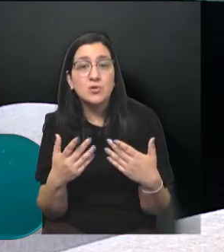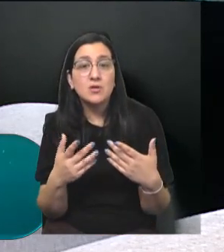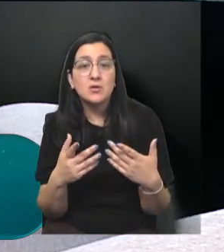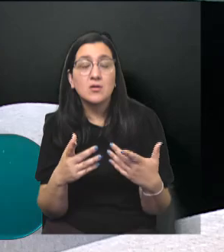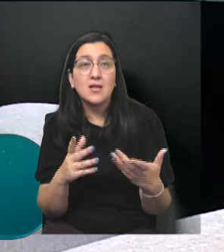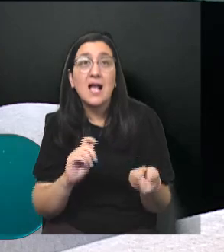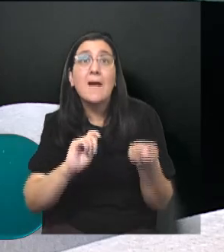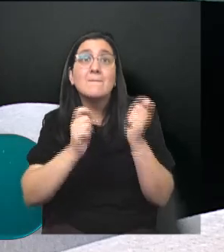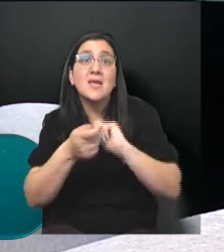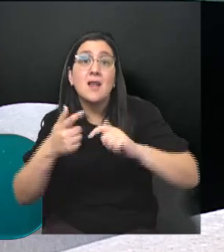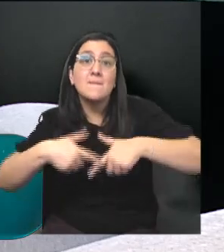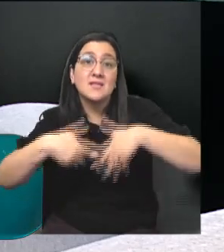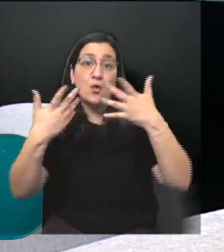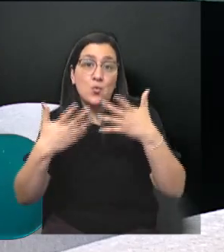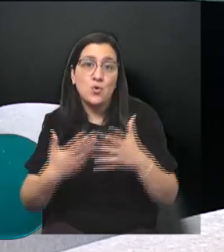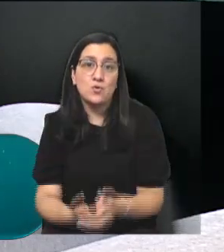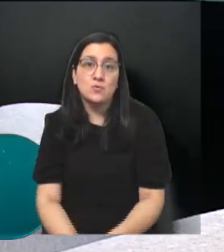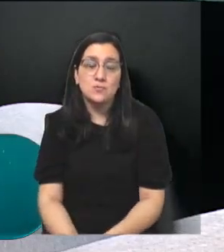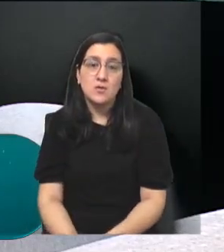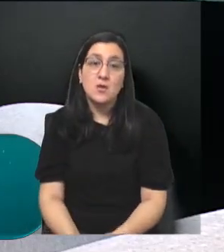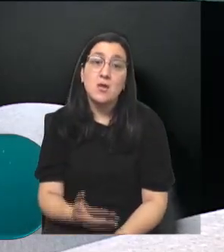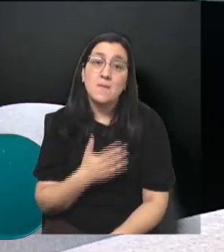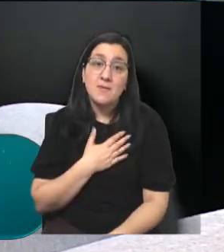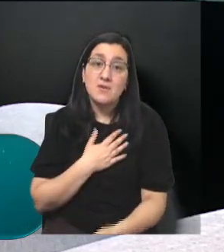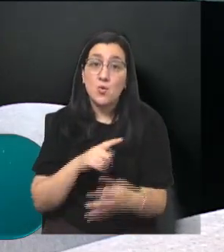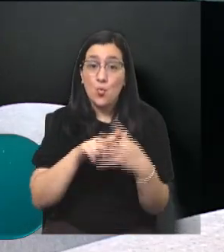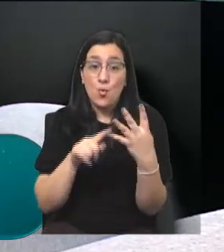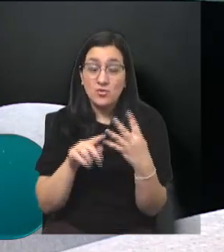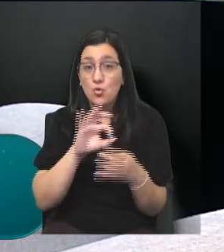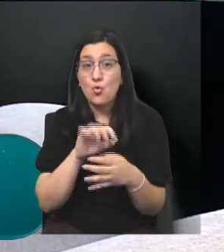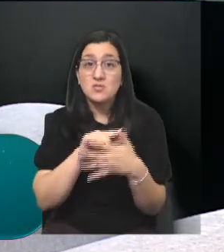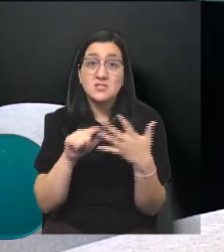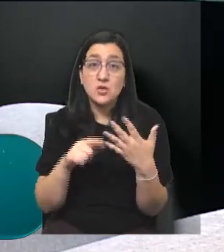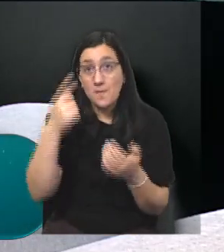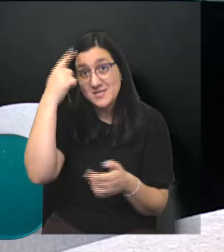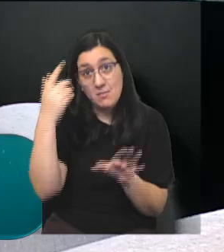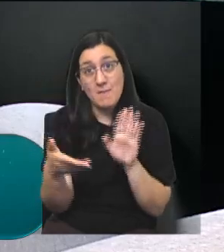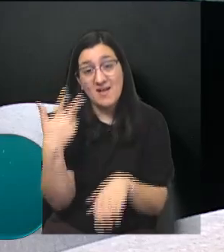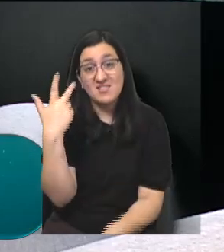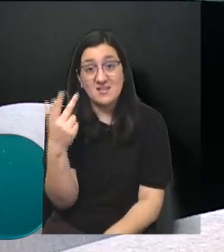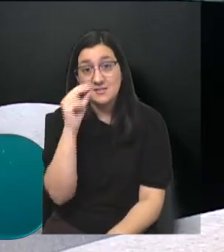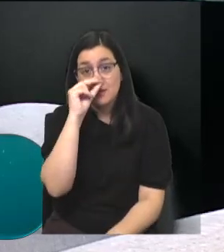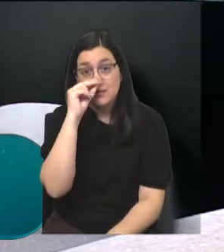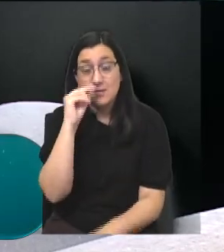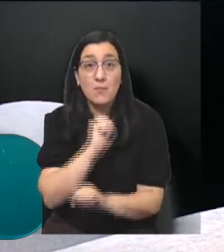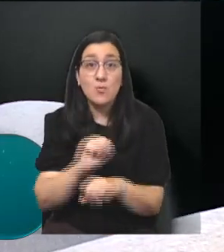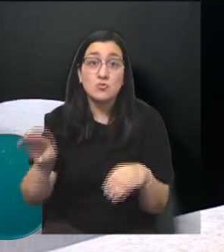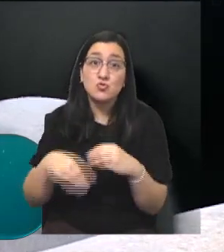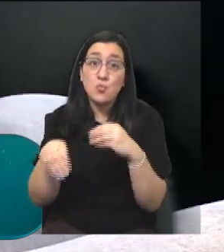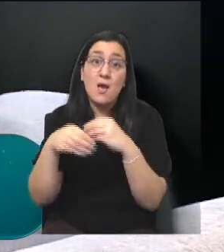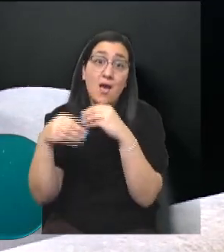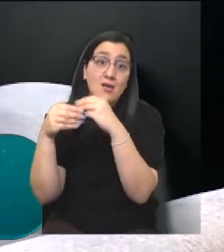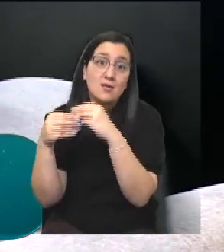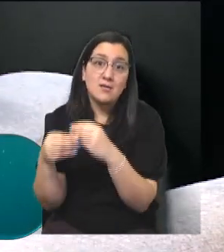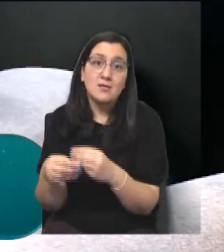otro lugar, en esta cuestión de, ¿no? Es decir, para mí cuatro o cinco pensamos más que tres, ¿viste? Entonces, si podemos ir sumando... Sí,